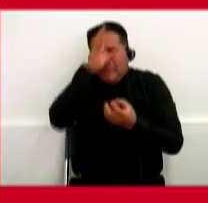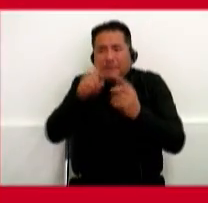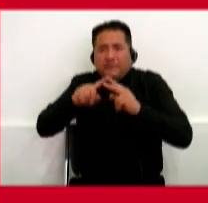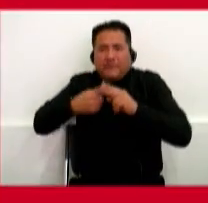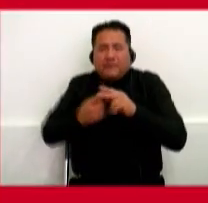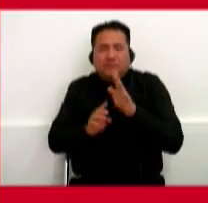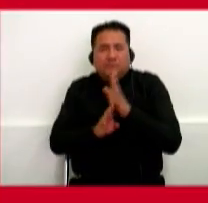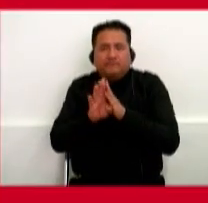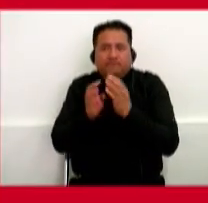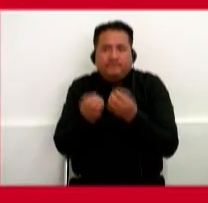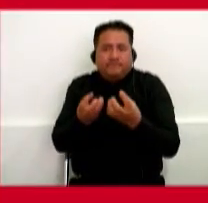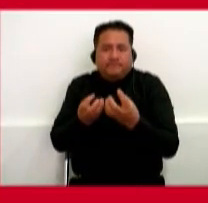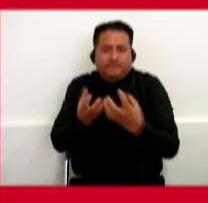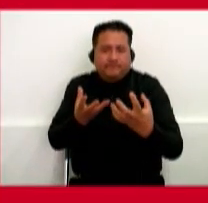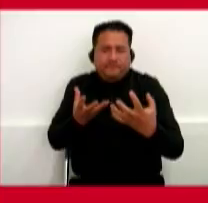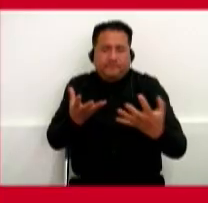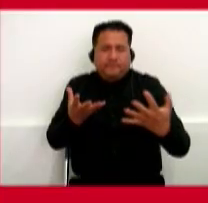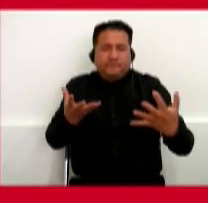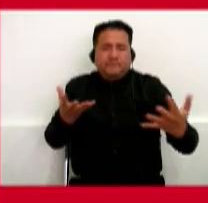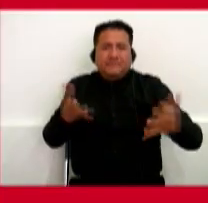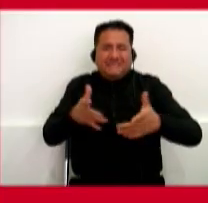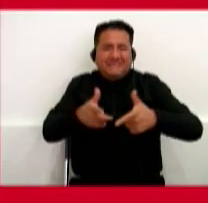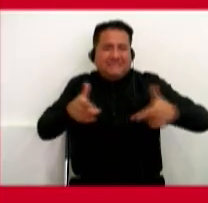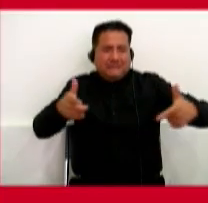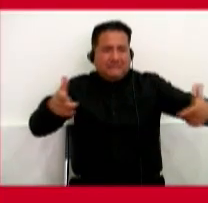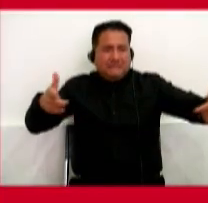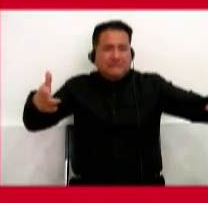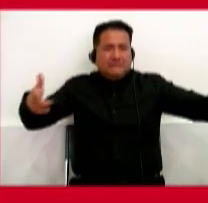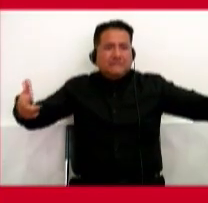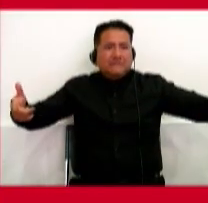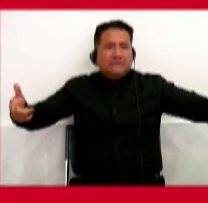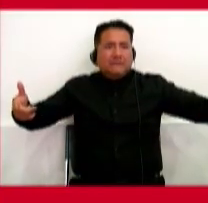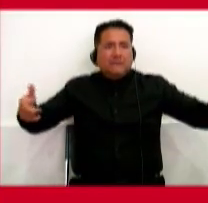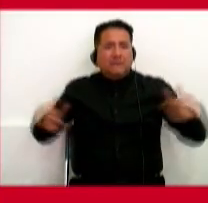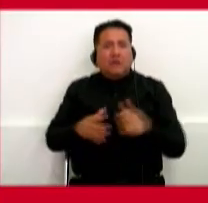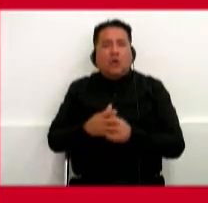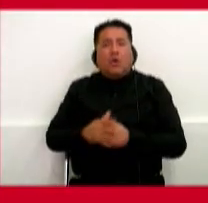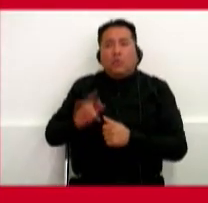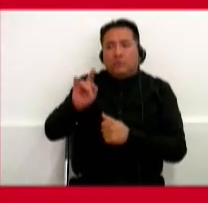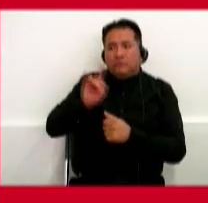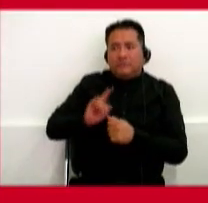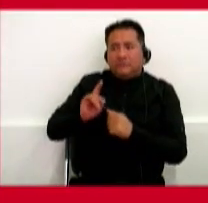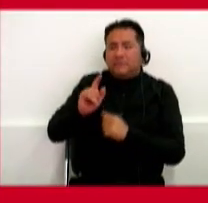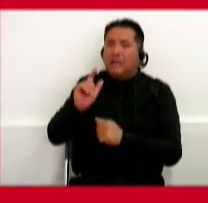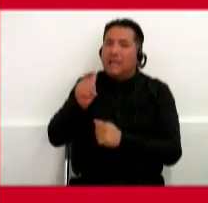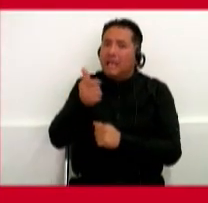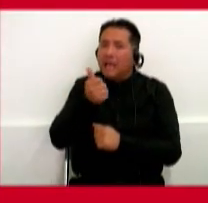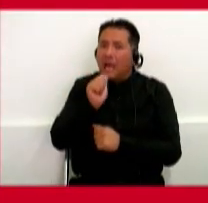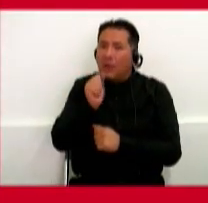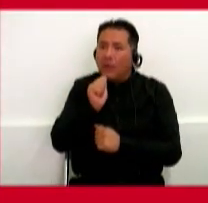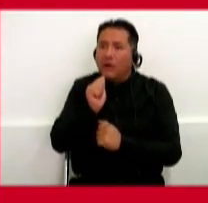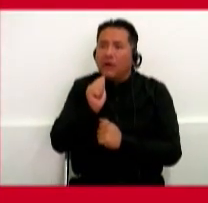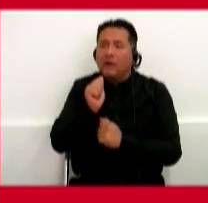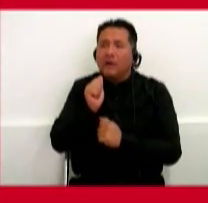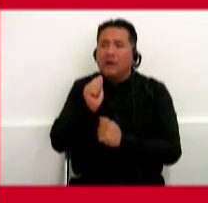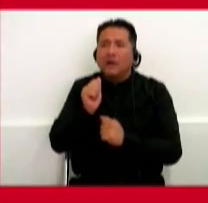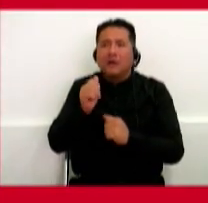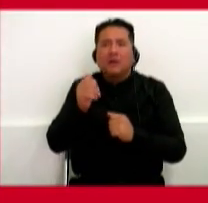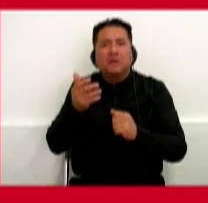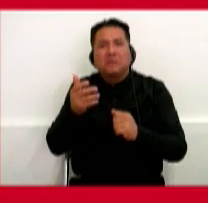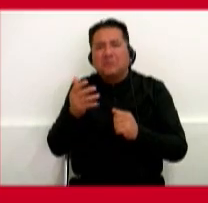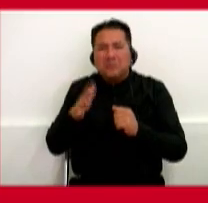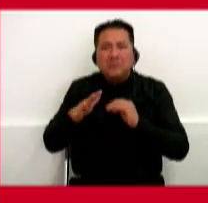expuesta mayor y eso involucra que el manejo de agua superficial en las épocas de lluvia se haga también un poco más